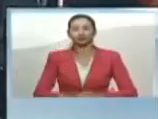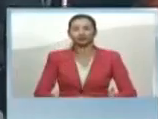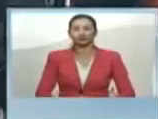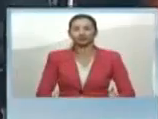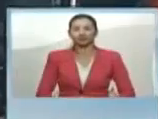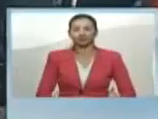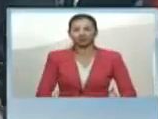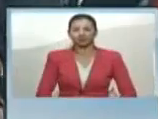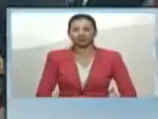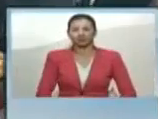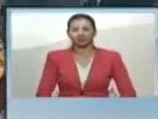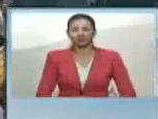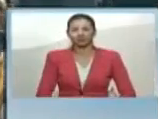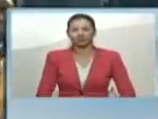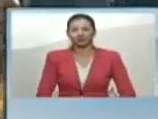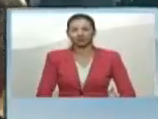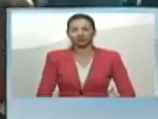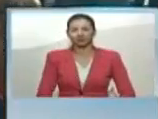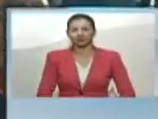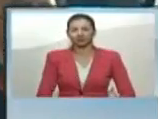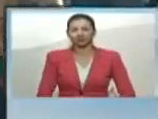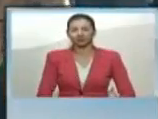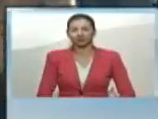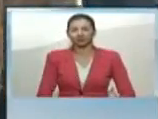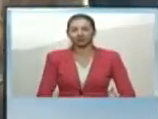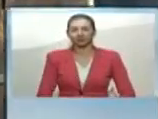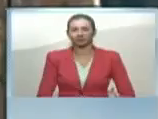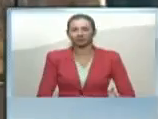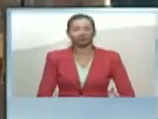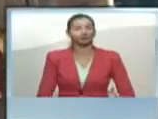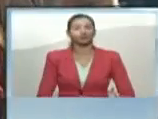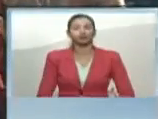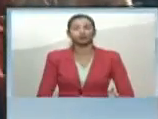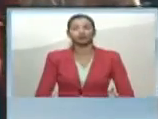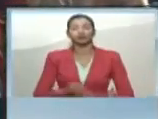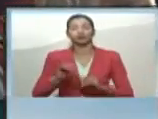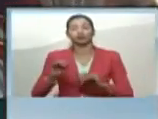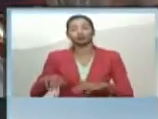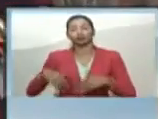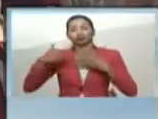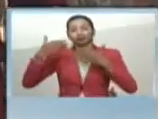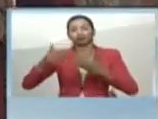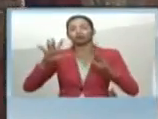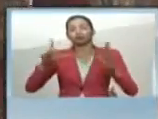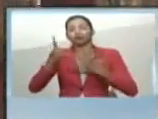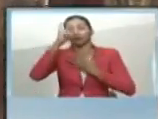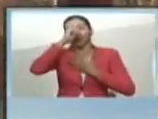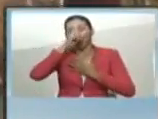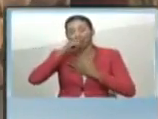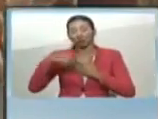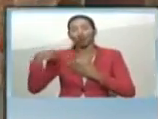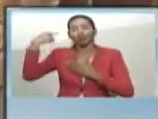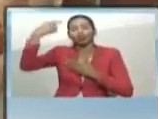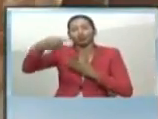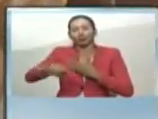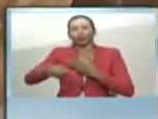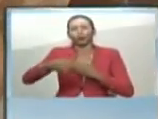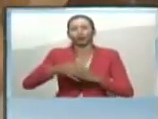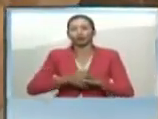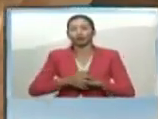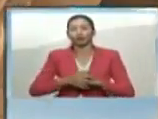El año 2015. A 16 años a 16 años